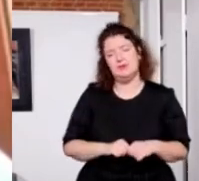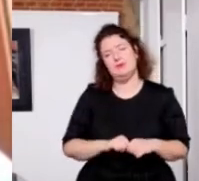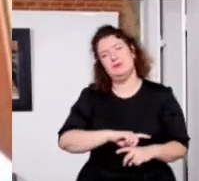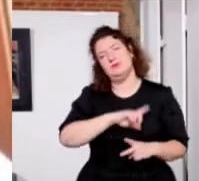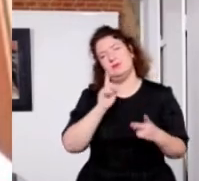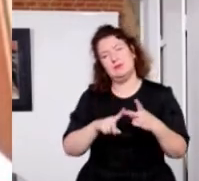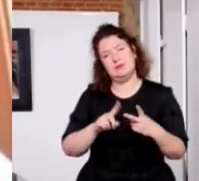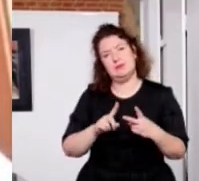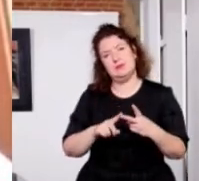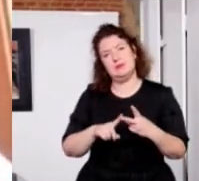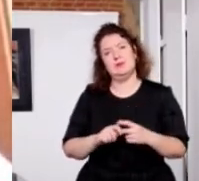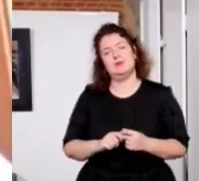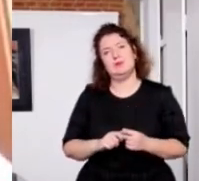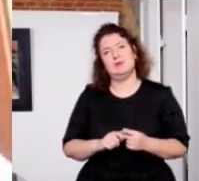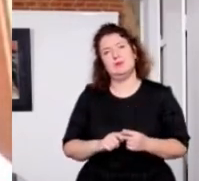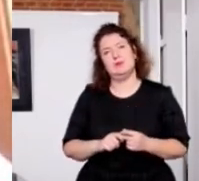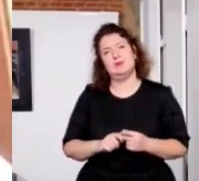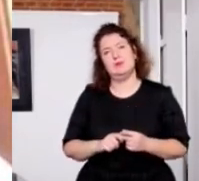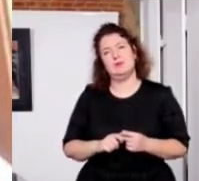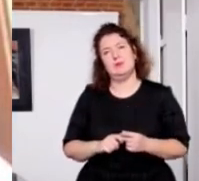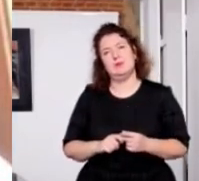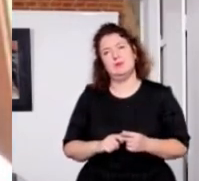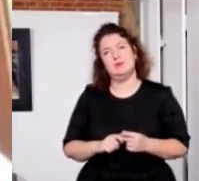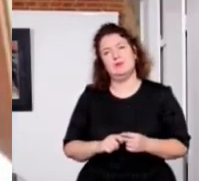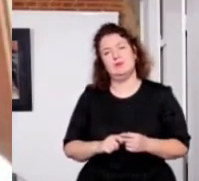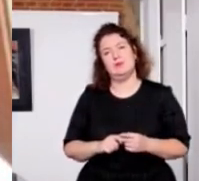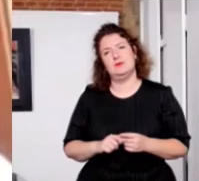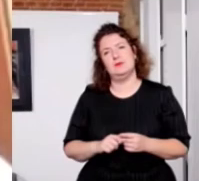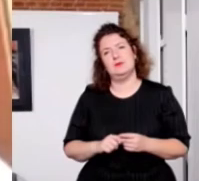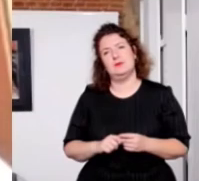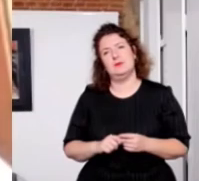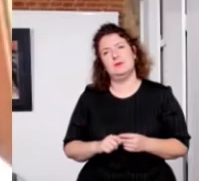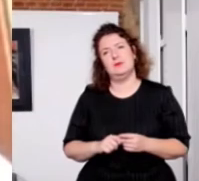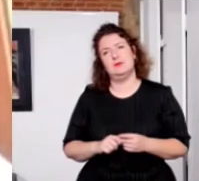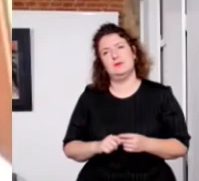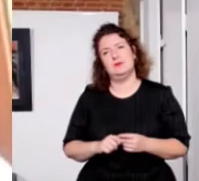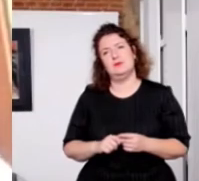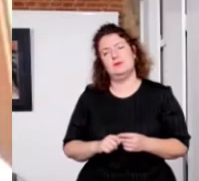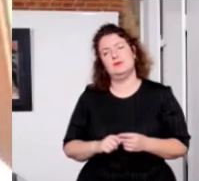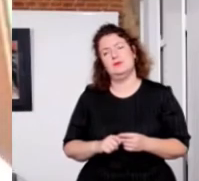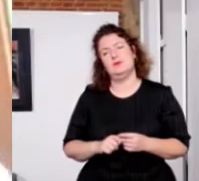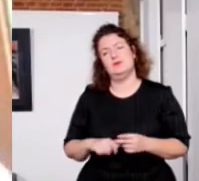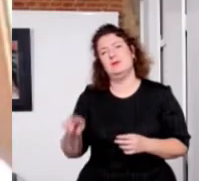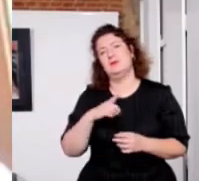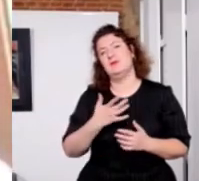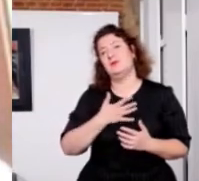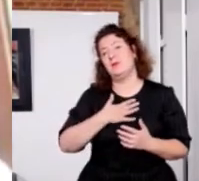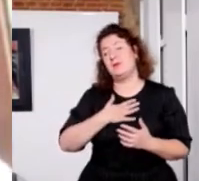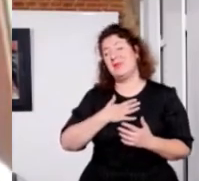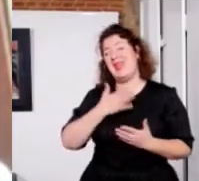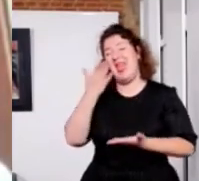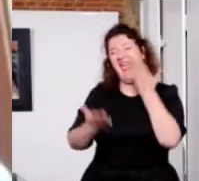punto versará sobre la importancia de evaluar la voluntad del